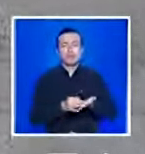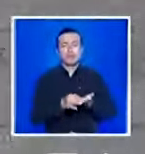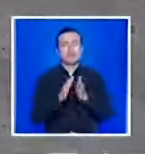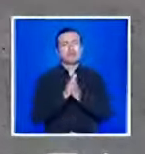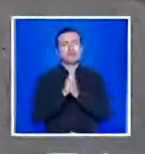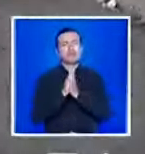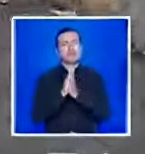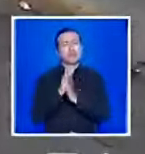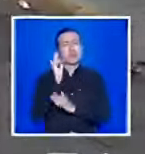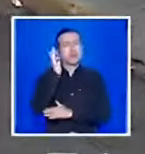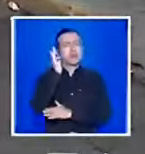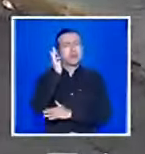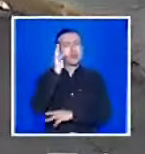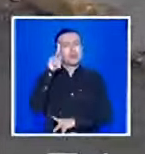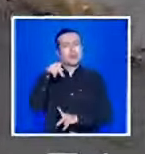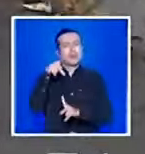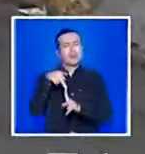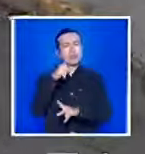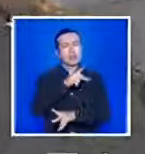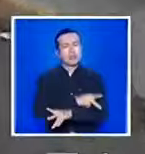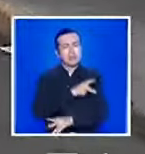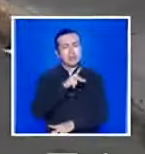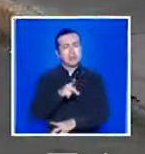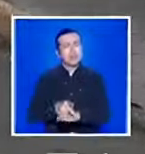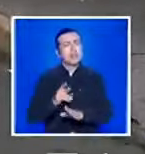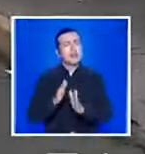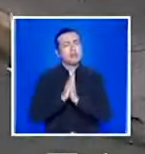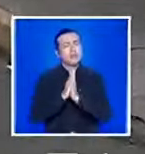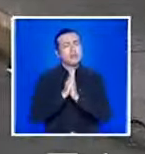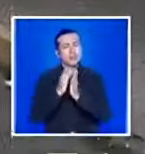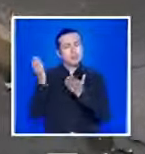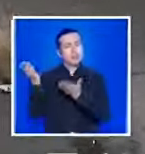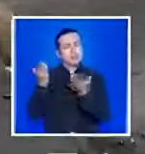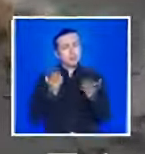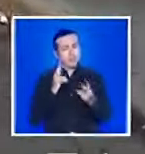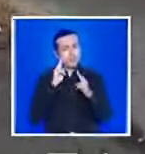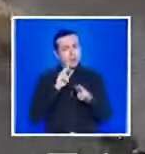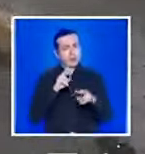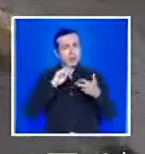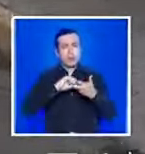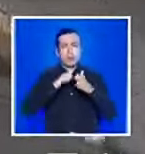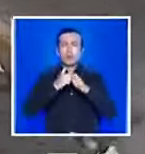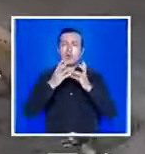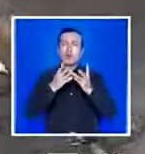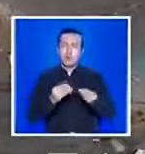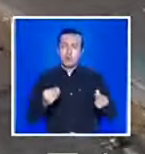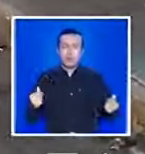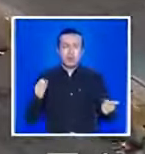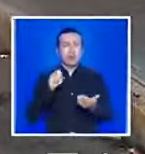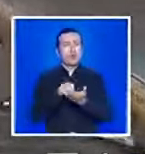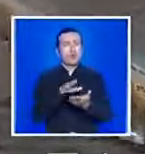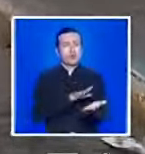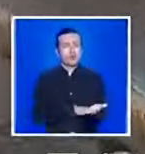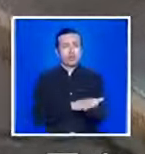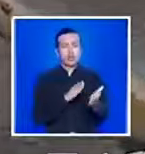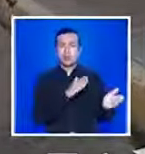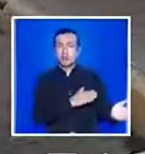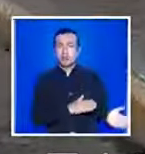a la señorita prefecta de Pichincha que igual nos venga y nos solucione estos problemas. Este proyecto estaba